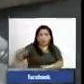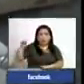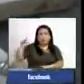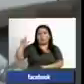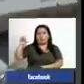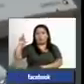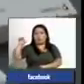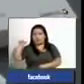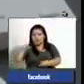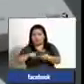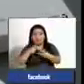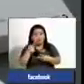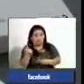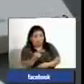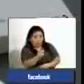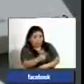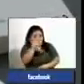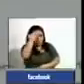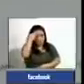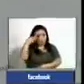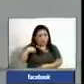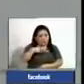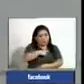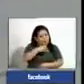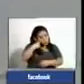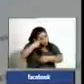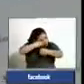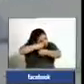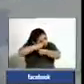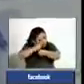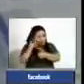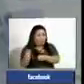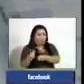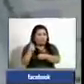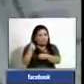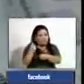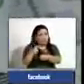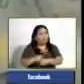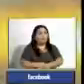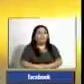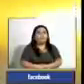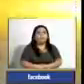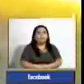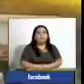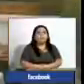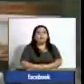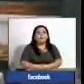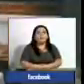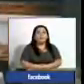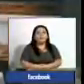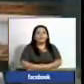hidroxicloroquina, pero varios expertos advierten que los estudios son muy parciales.